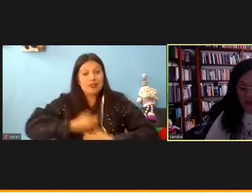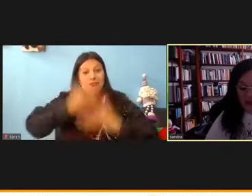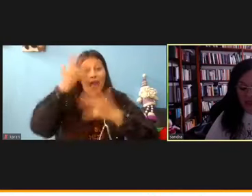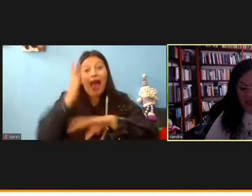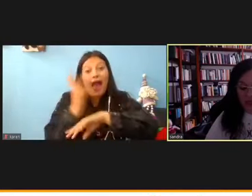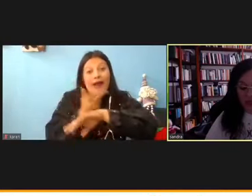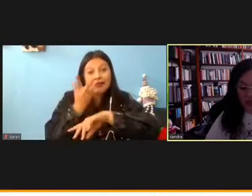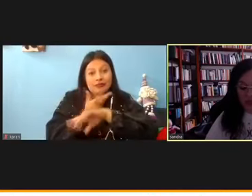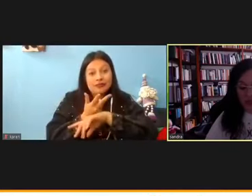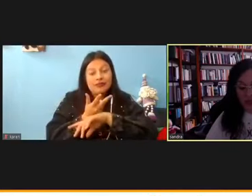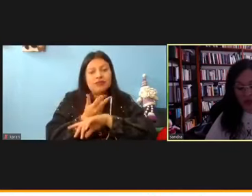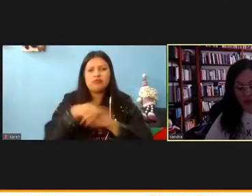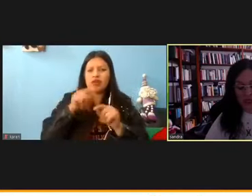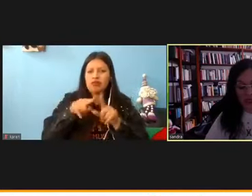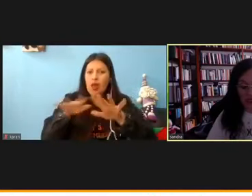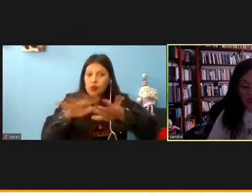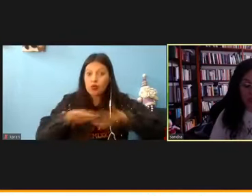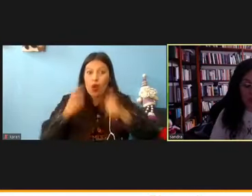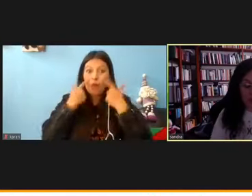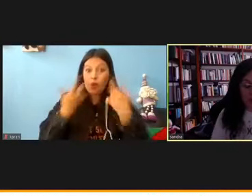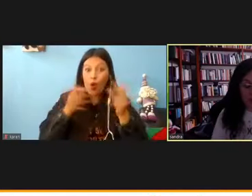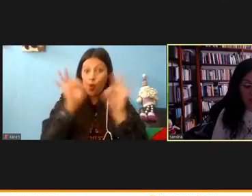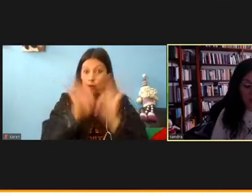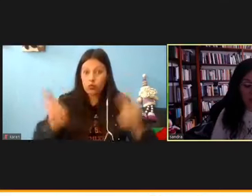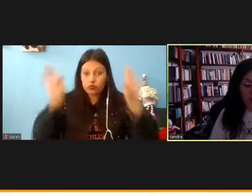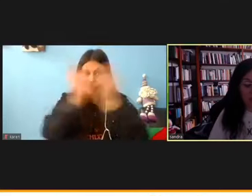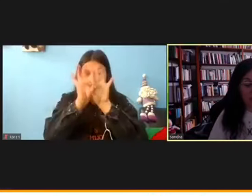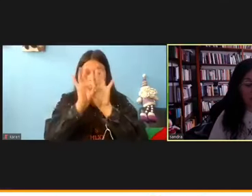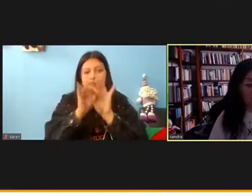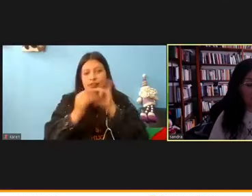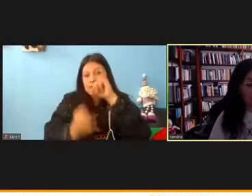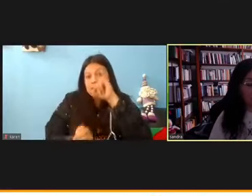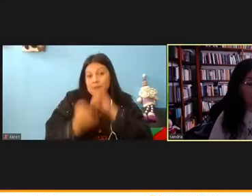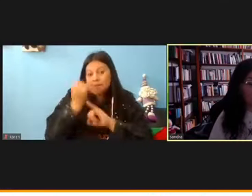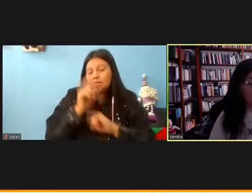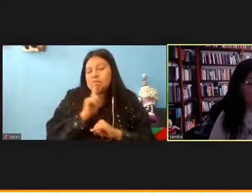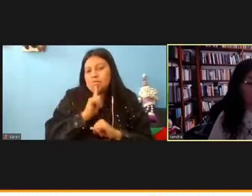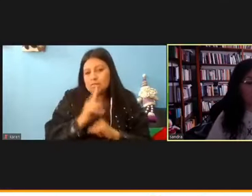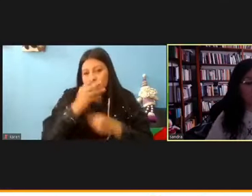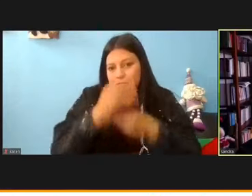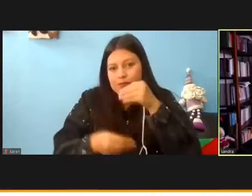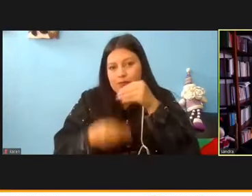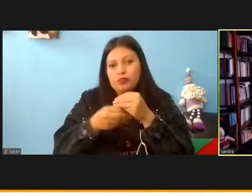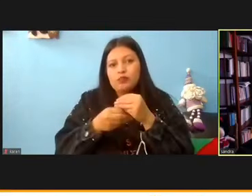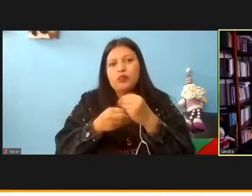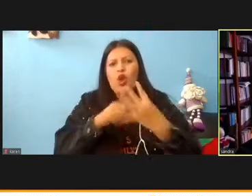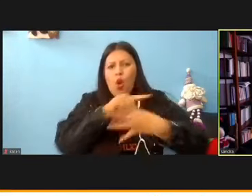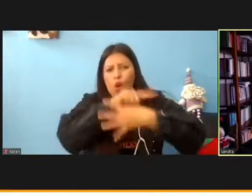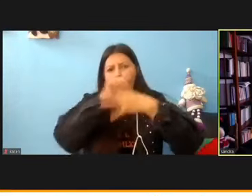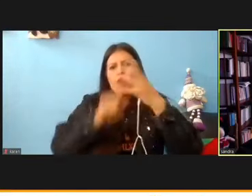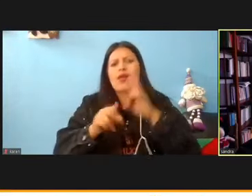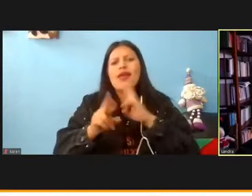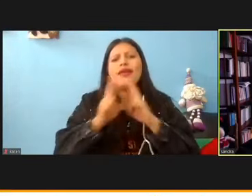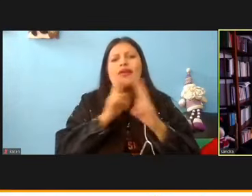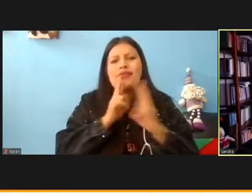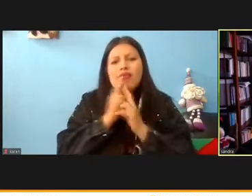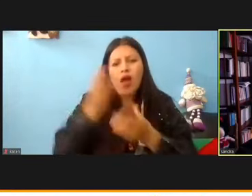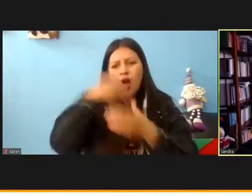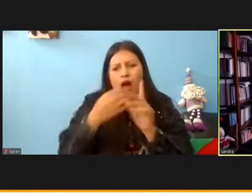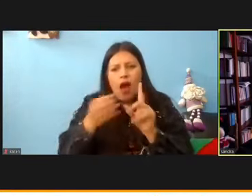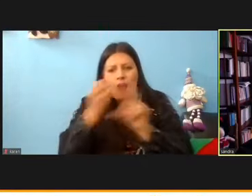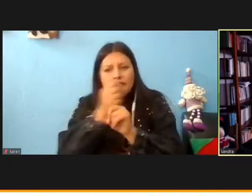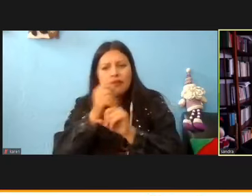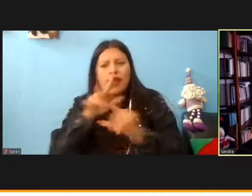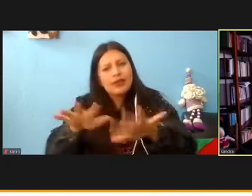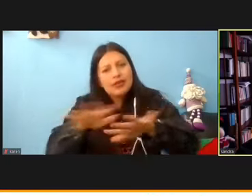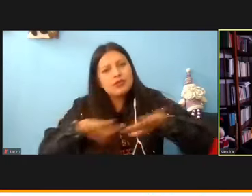artísticas tienen un espacio muy importante. Finalmente, diría que hay unas cuatro relaciones que aparecen en estos campos